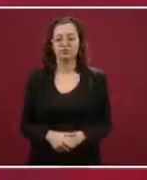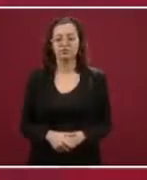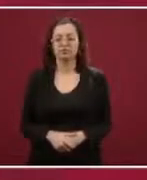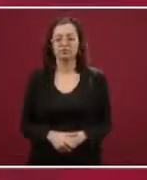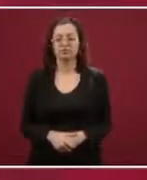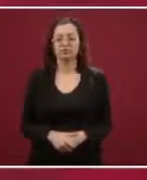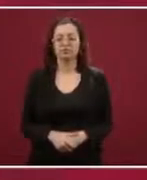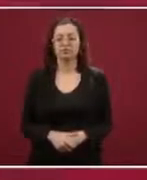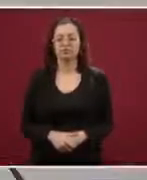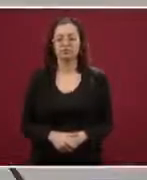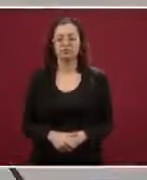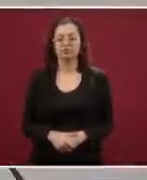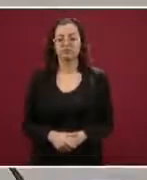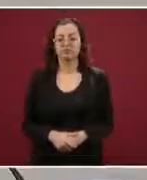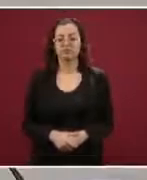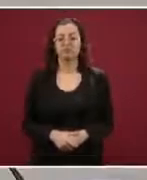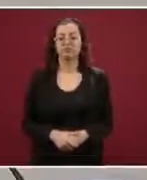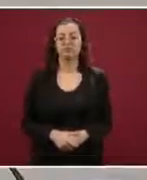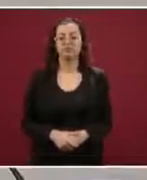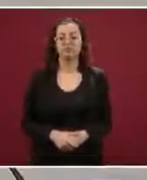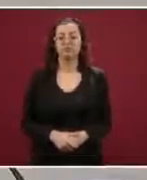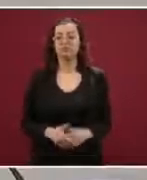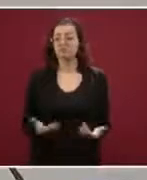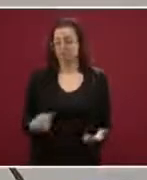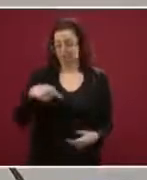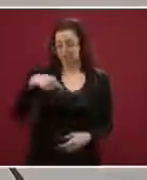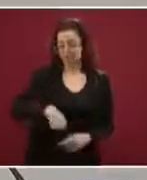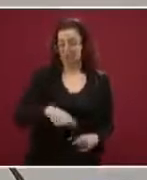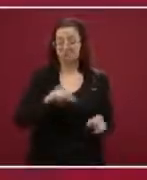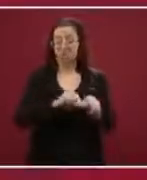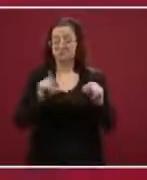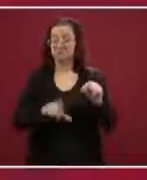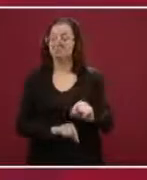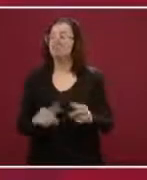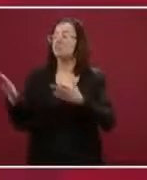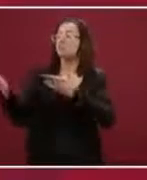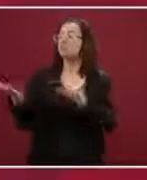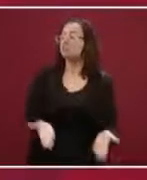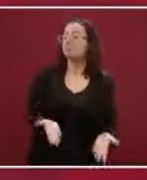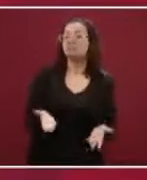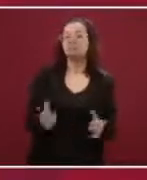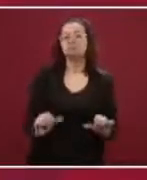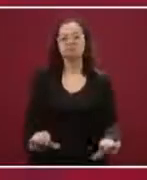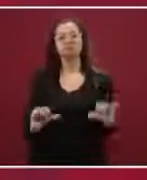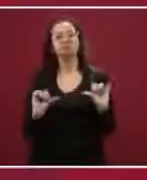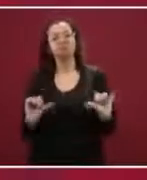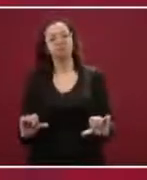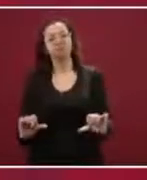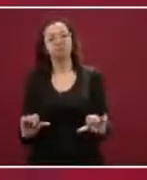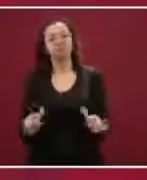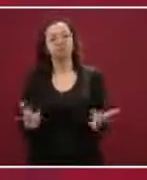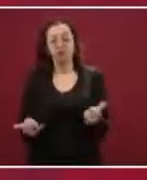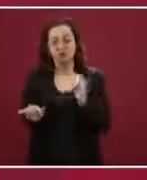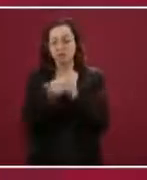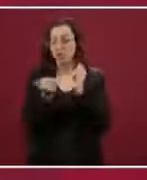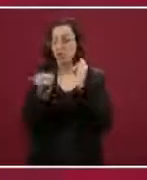Pero luego otras empresas que pensaban que México